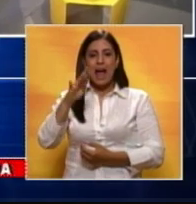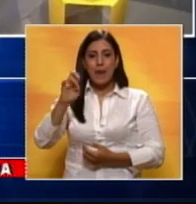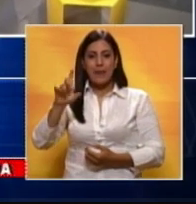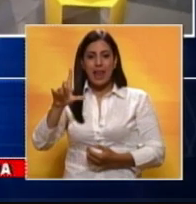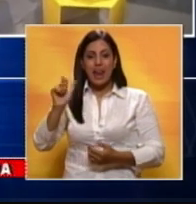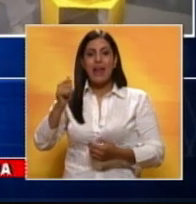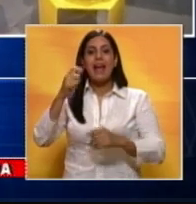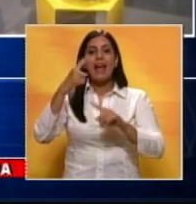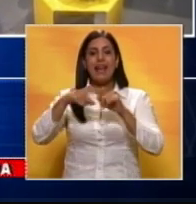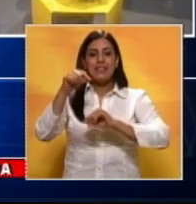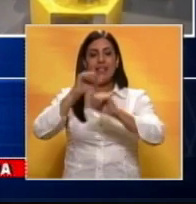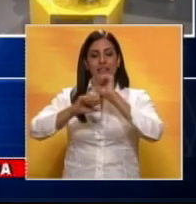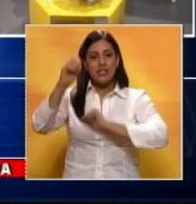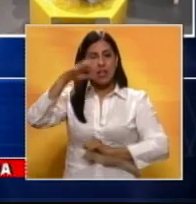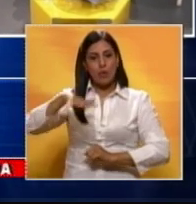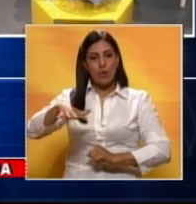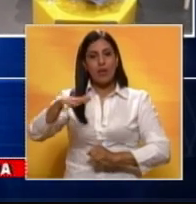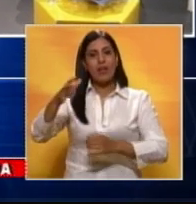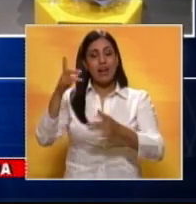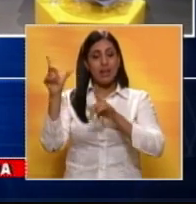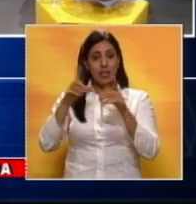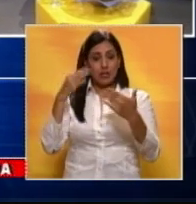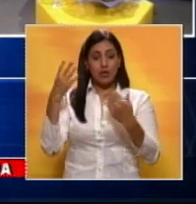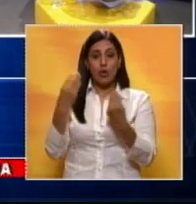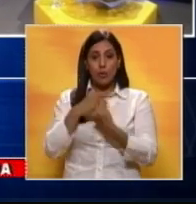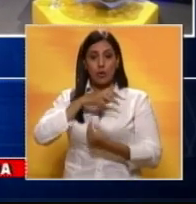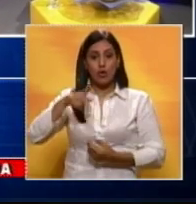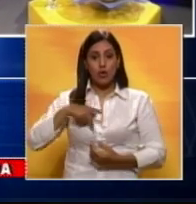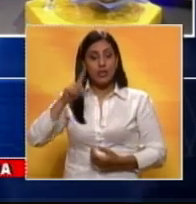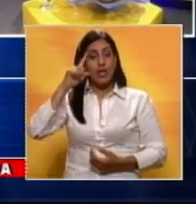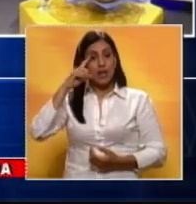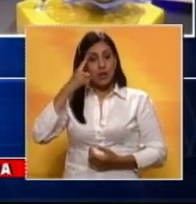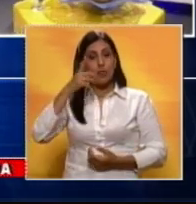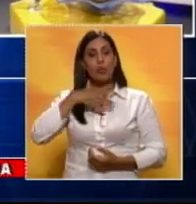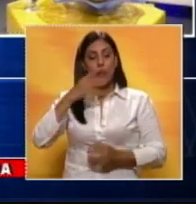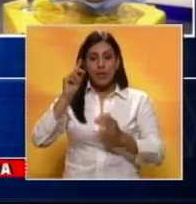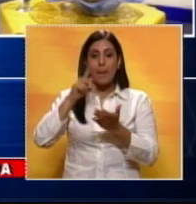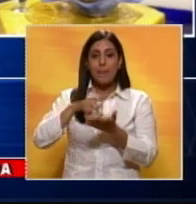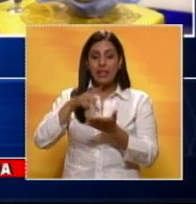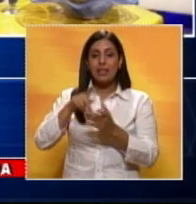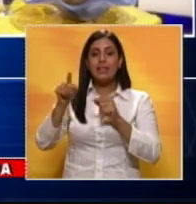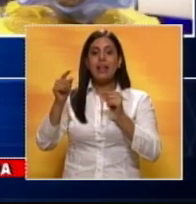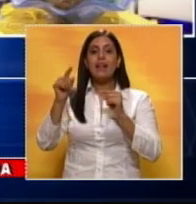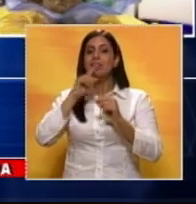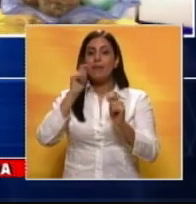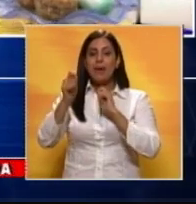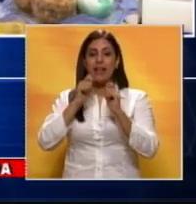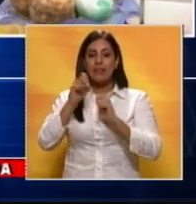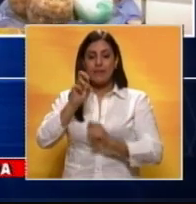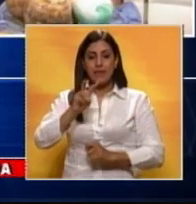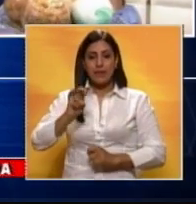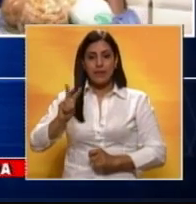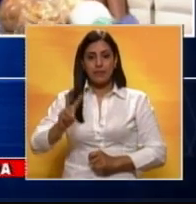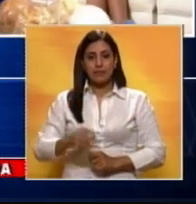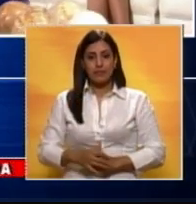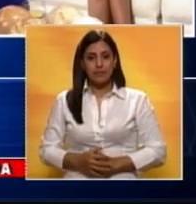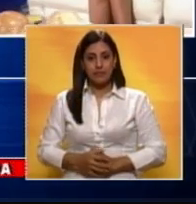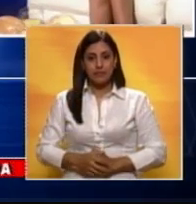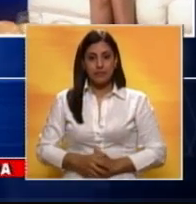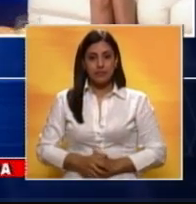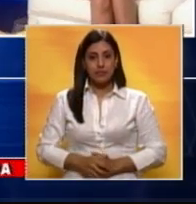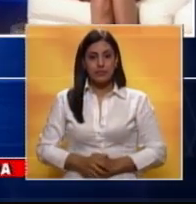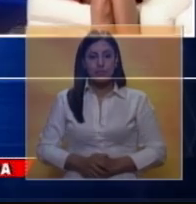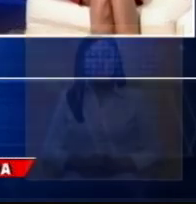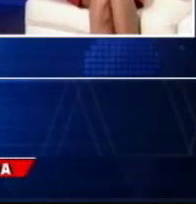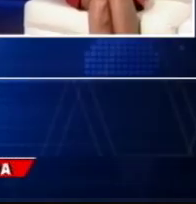Ramírez, ex defensora del pueblo. Ya está aquí en el estudio con nosotros. Recuerden que pueden participar con la etiqueta Entrevista Bebé.